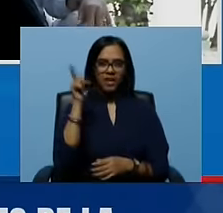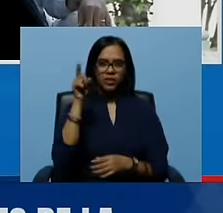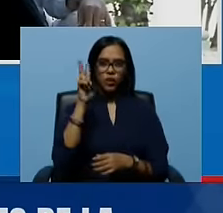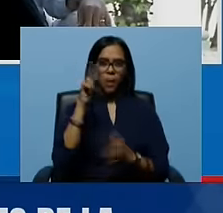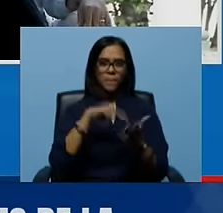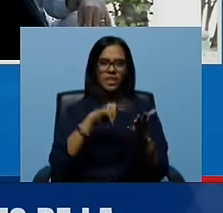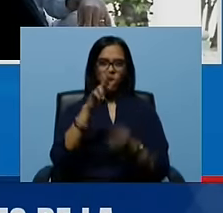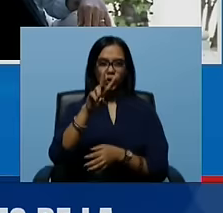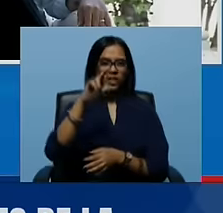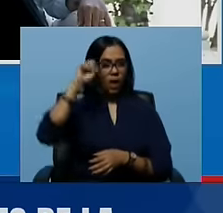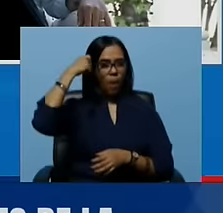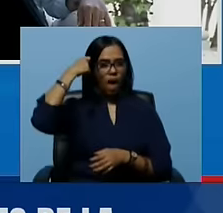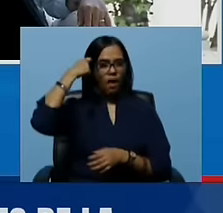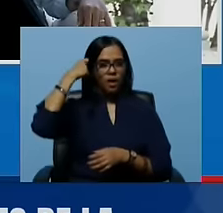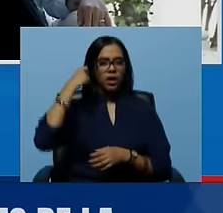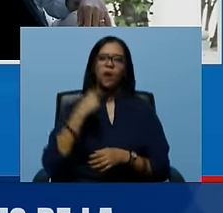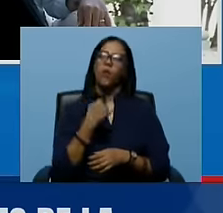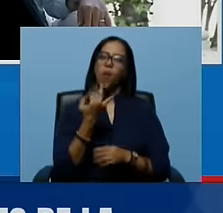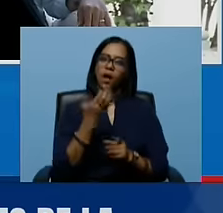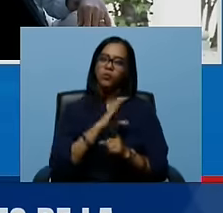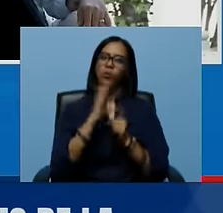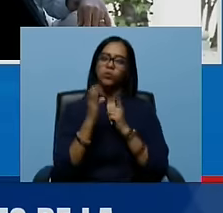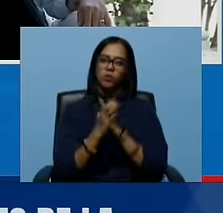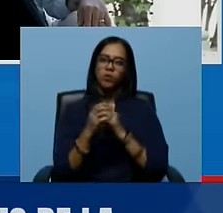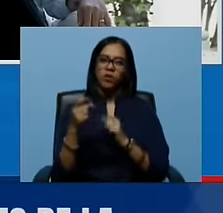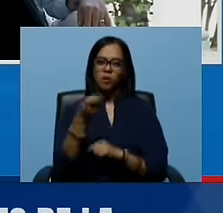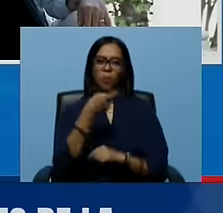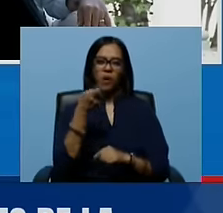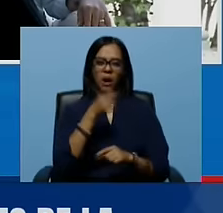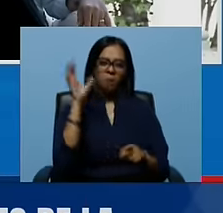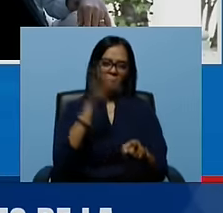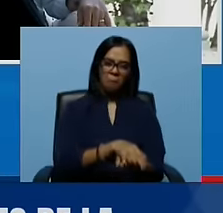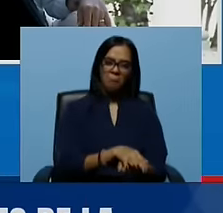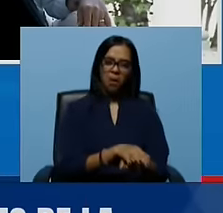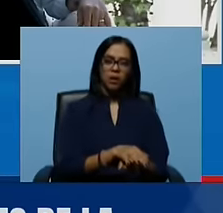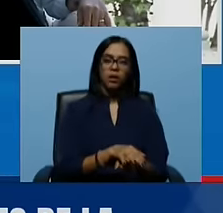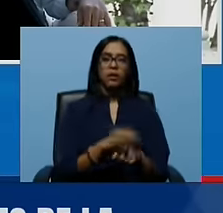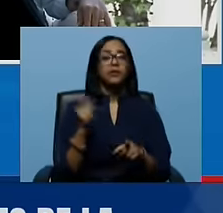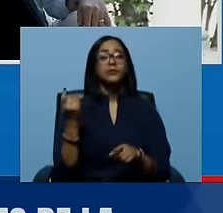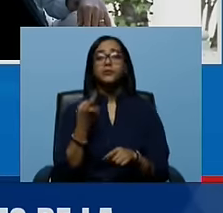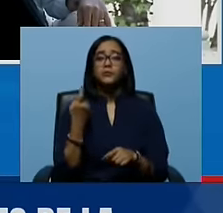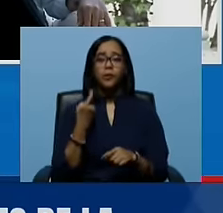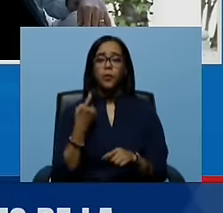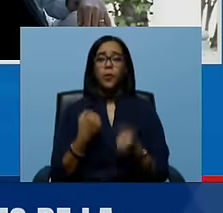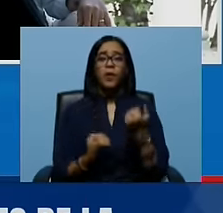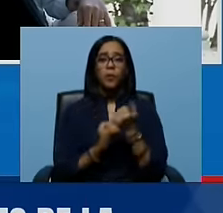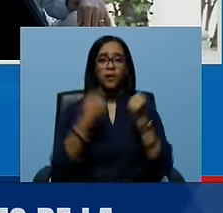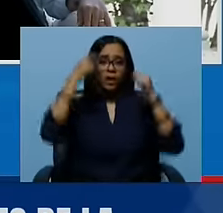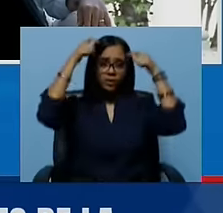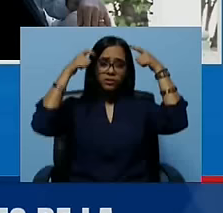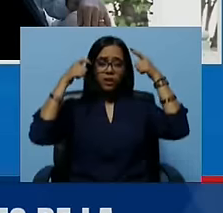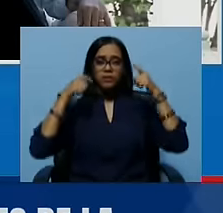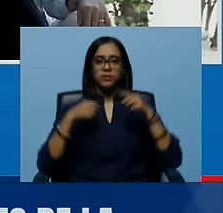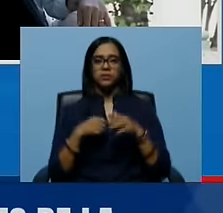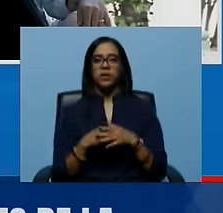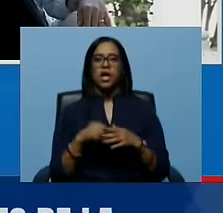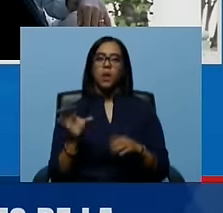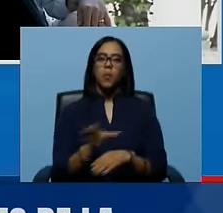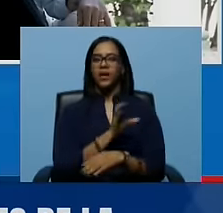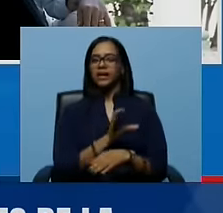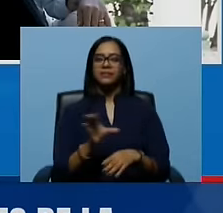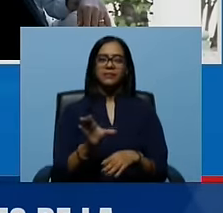recuerden cuántos cultores fueron perseguidos, Cristóbal, solamente por estar al lado de Chávez y por